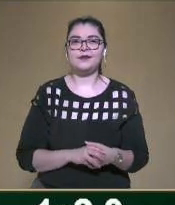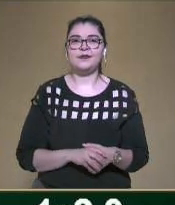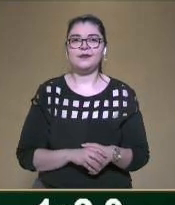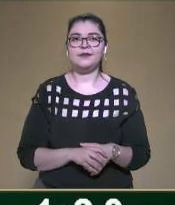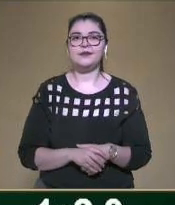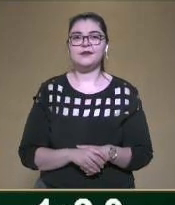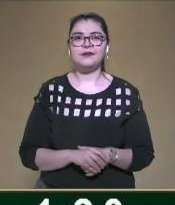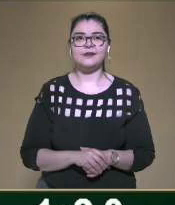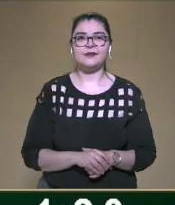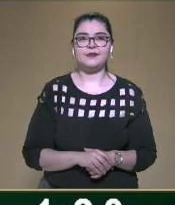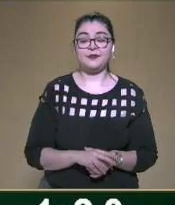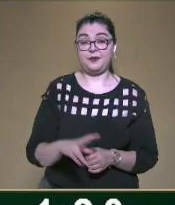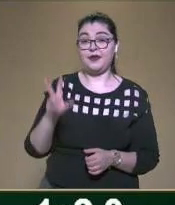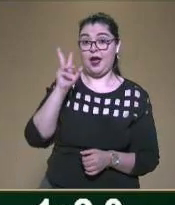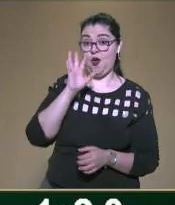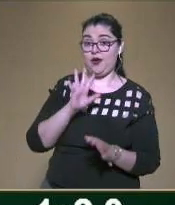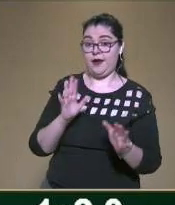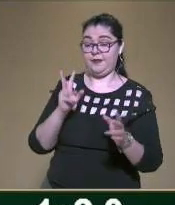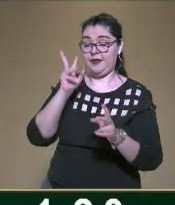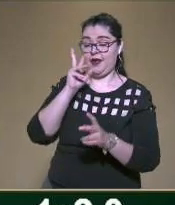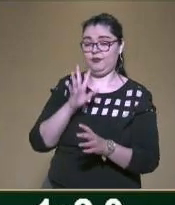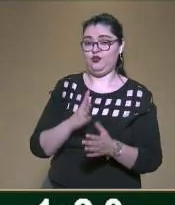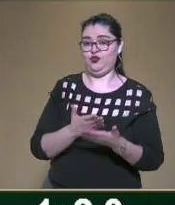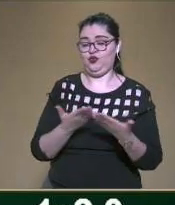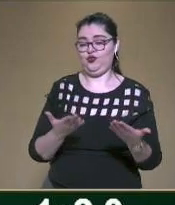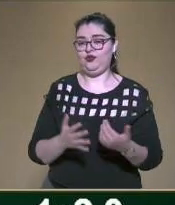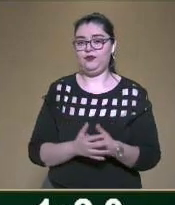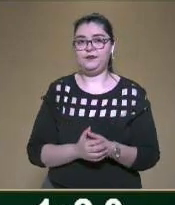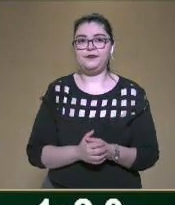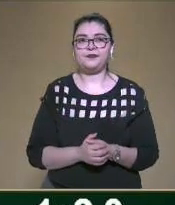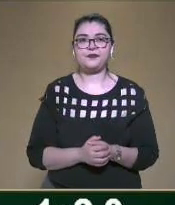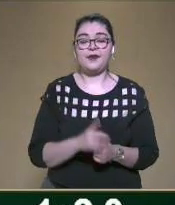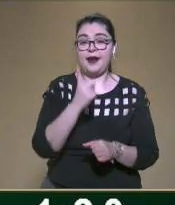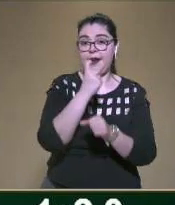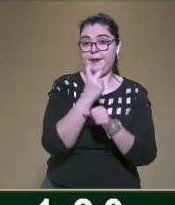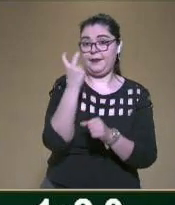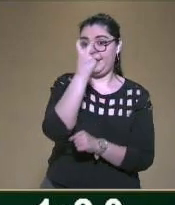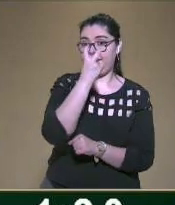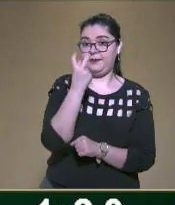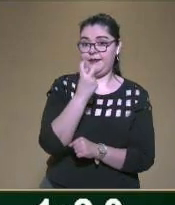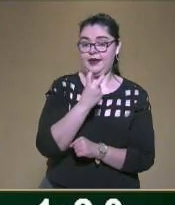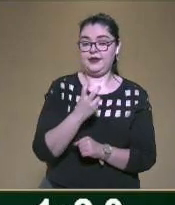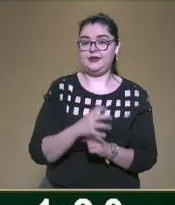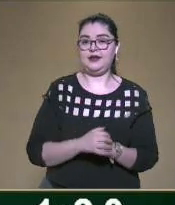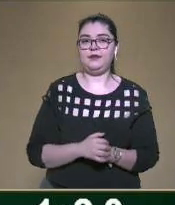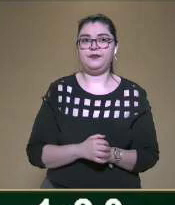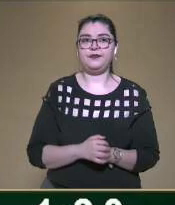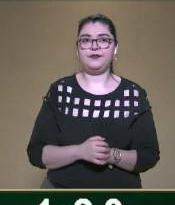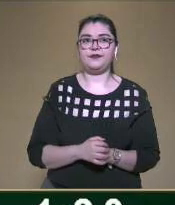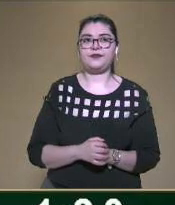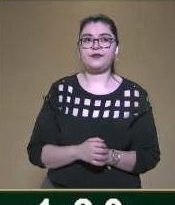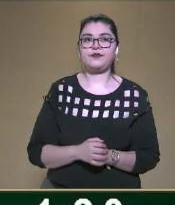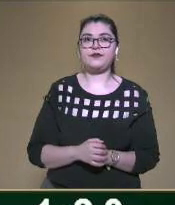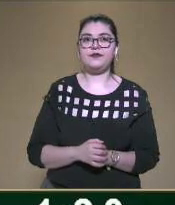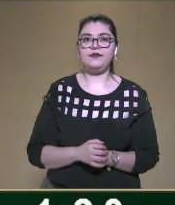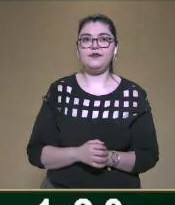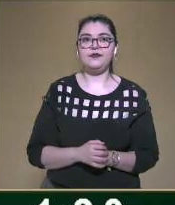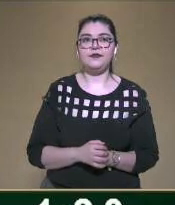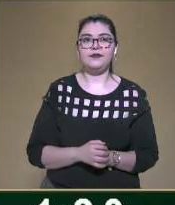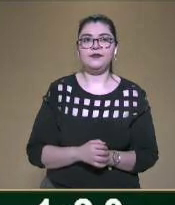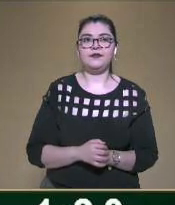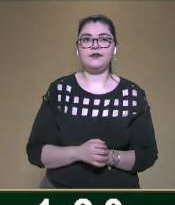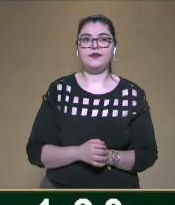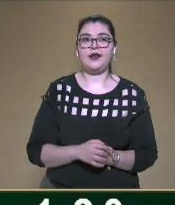el análisis. La primera pizza, ok, representa a la primera persona, segunda